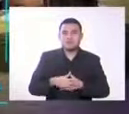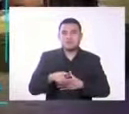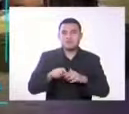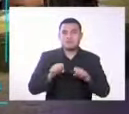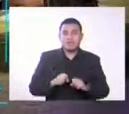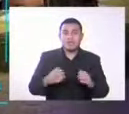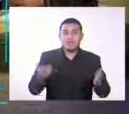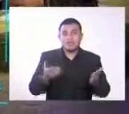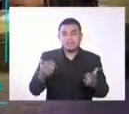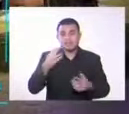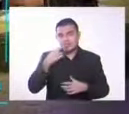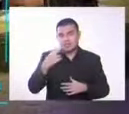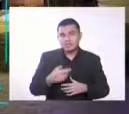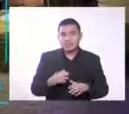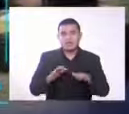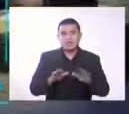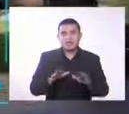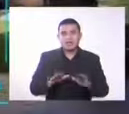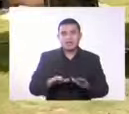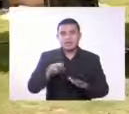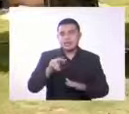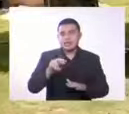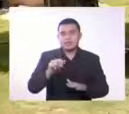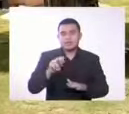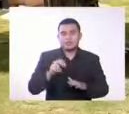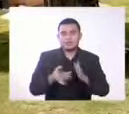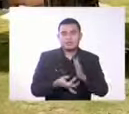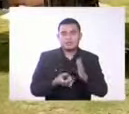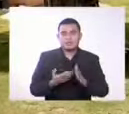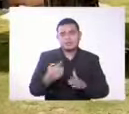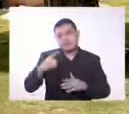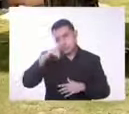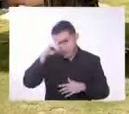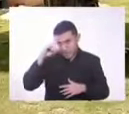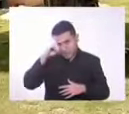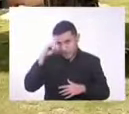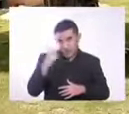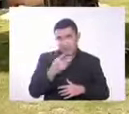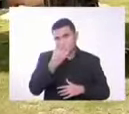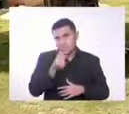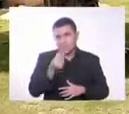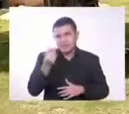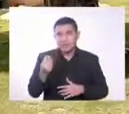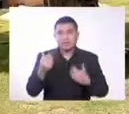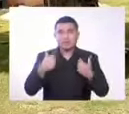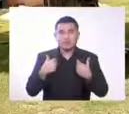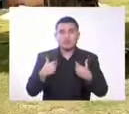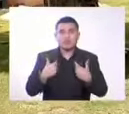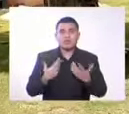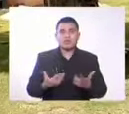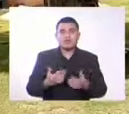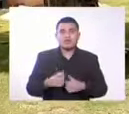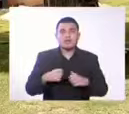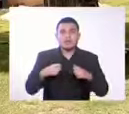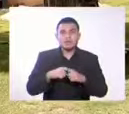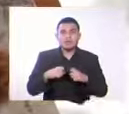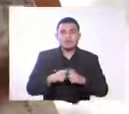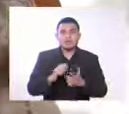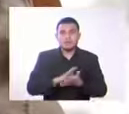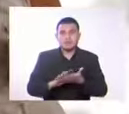hacerse realidad gracias a la nanotecnología, que trabaja día a día por conseguir energía limpia y